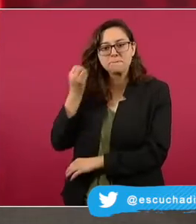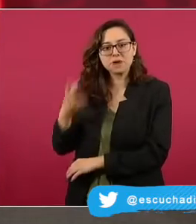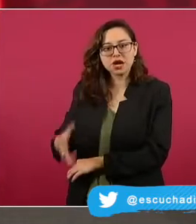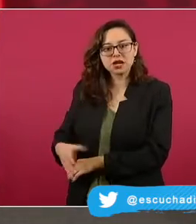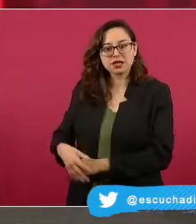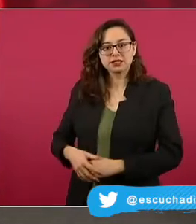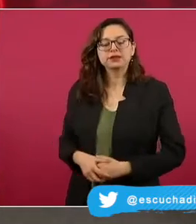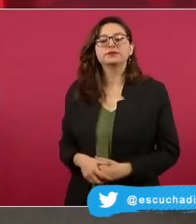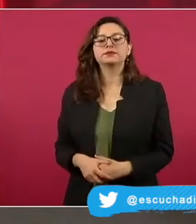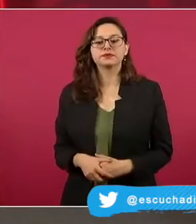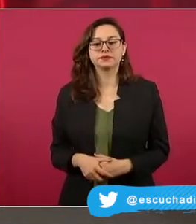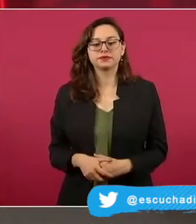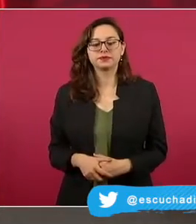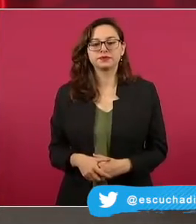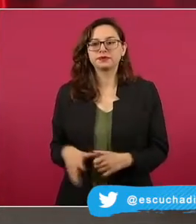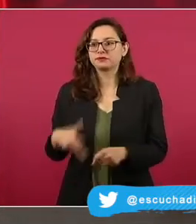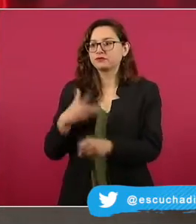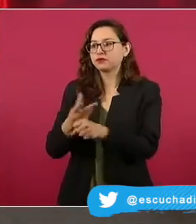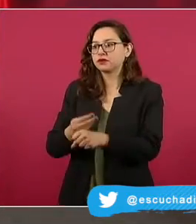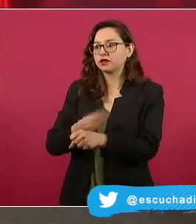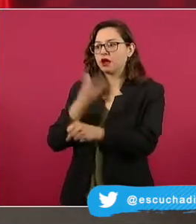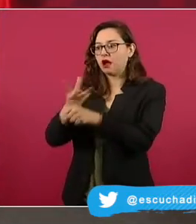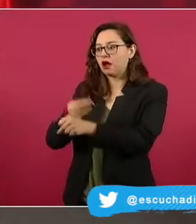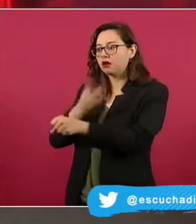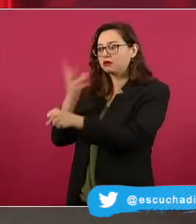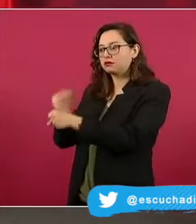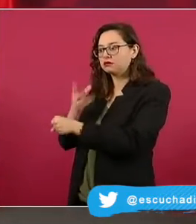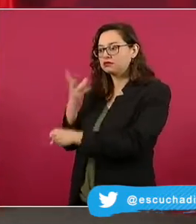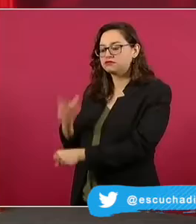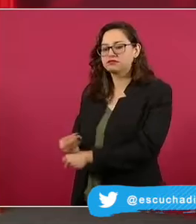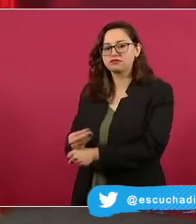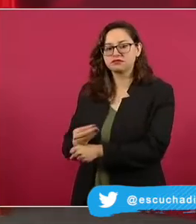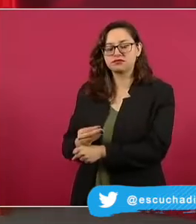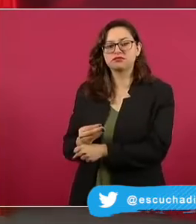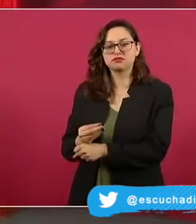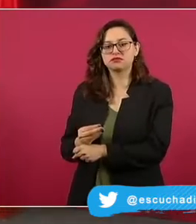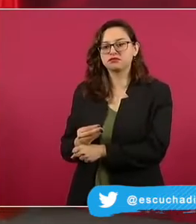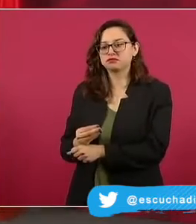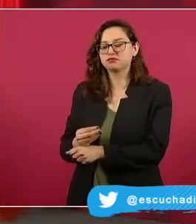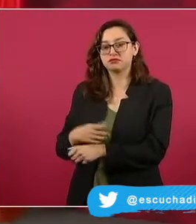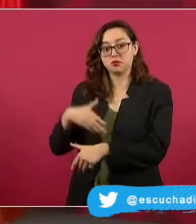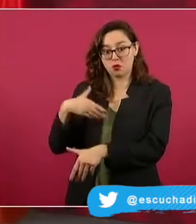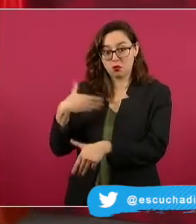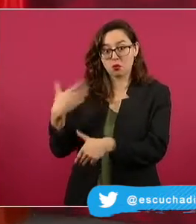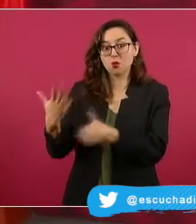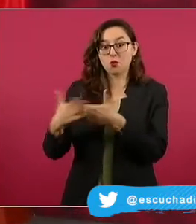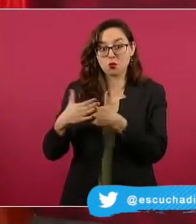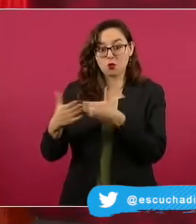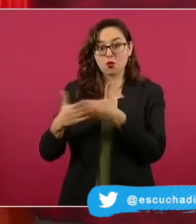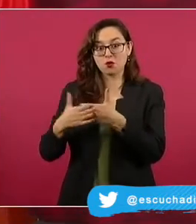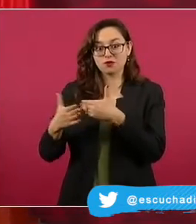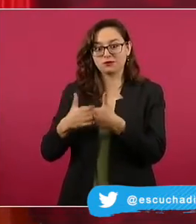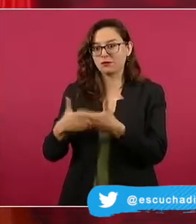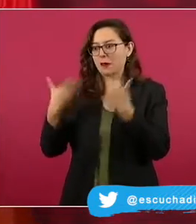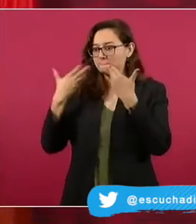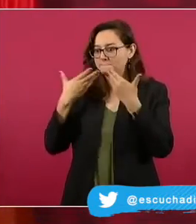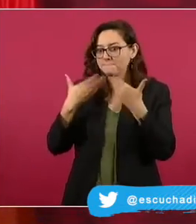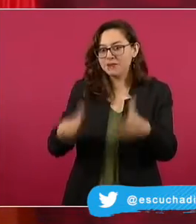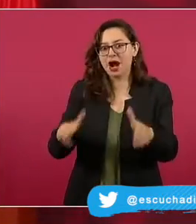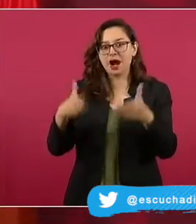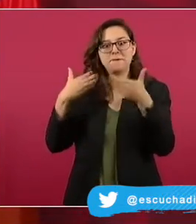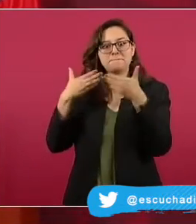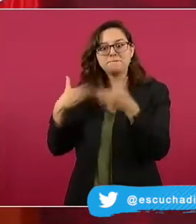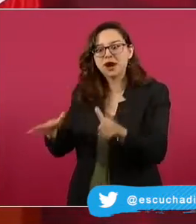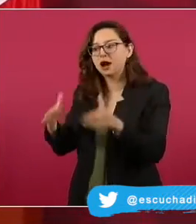su gobierno actuará con transparencia. Y también señala que su administración no persigue a nadie. Lo anterior en el marco de la